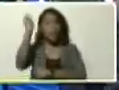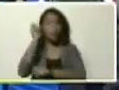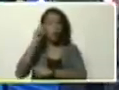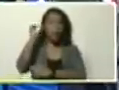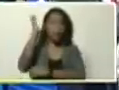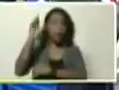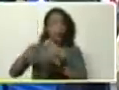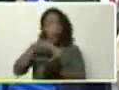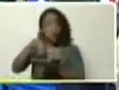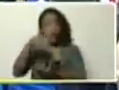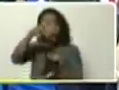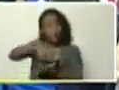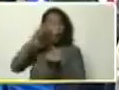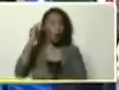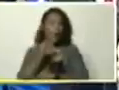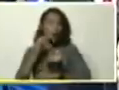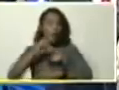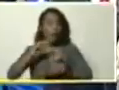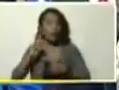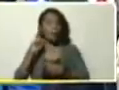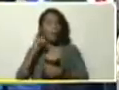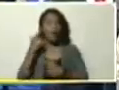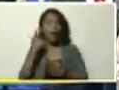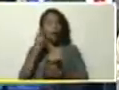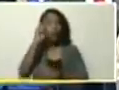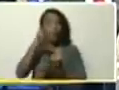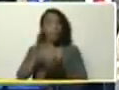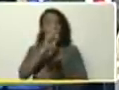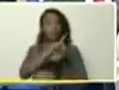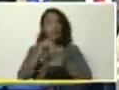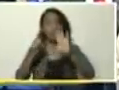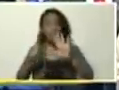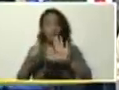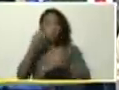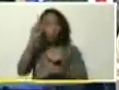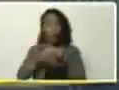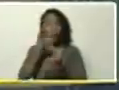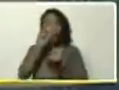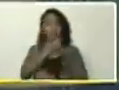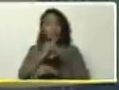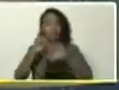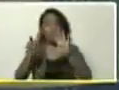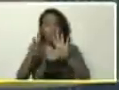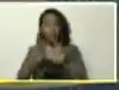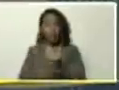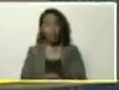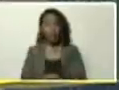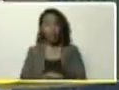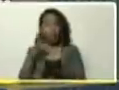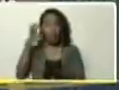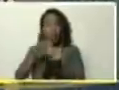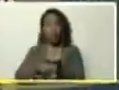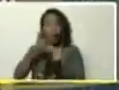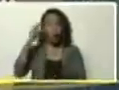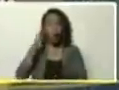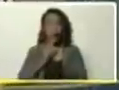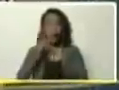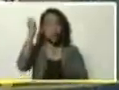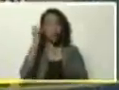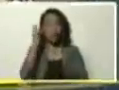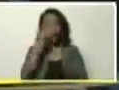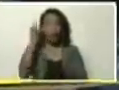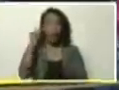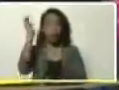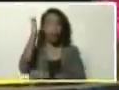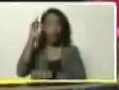por el estado bolivariano para el 2016 y 2017. Del estado Bolívar, diputado a la Asamblea